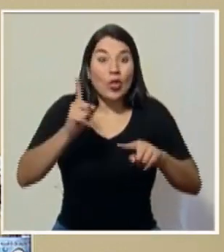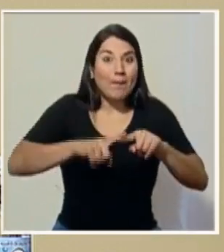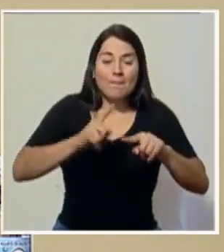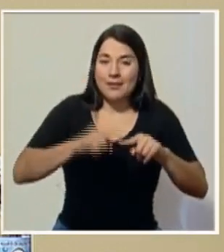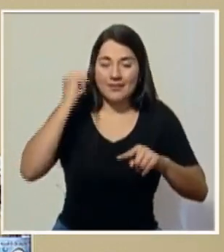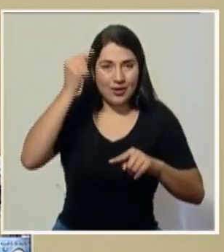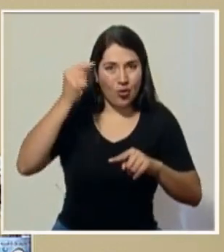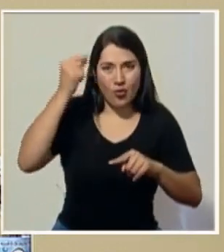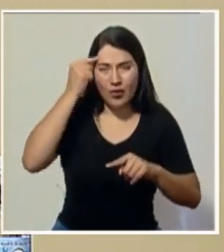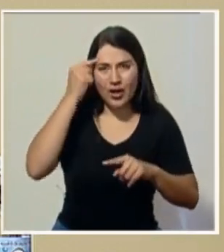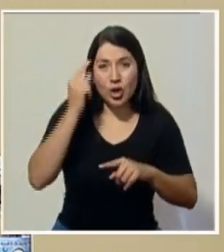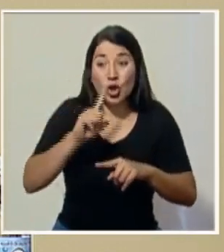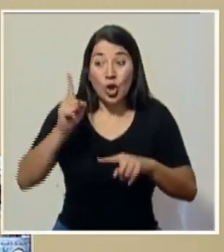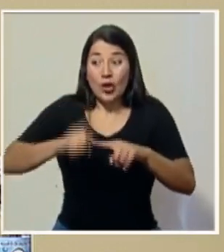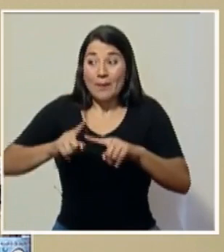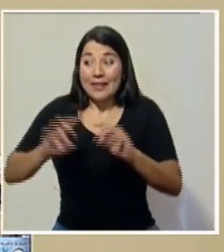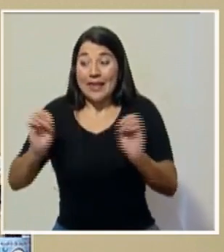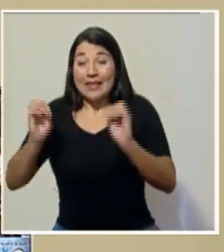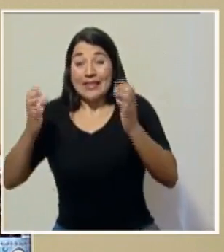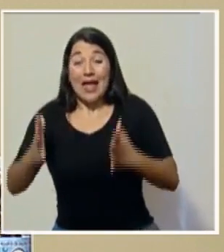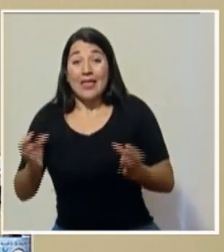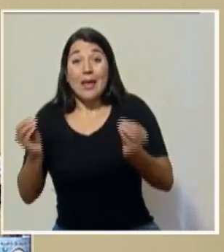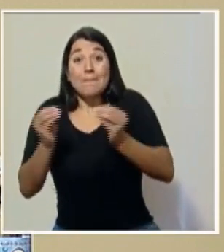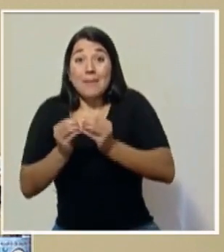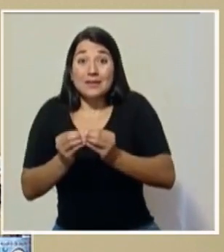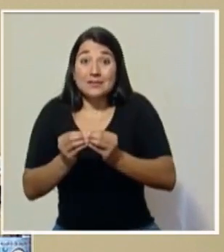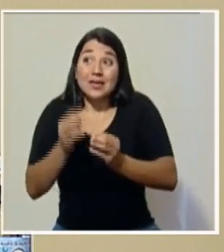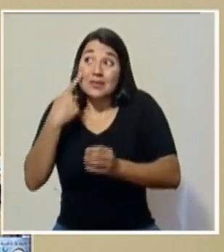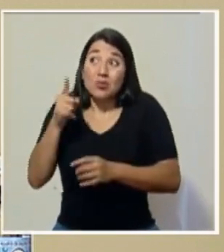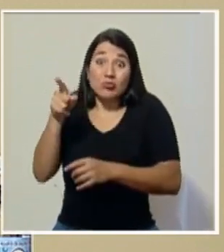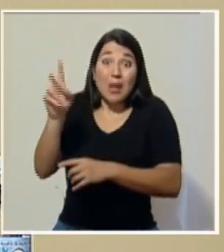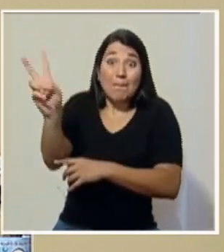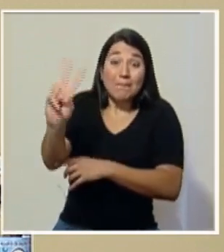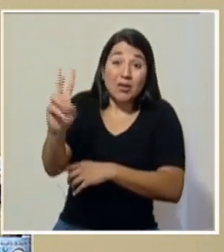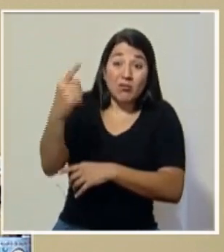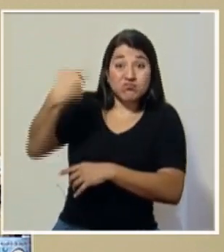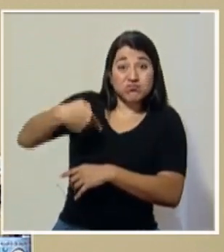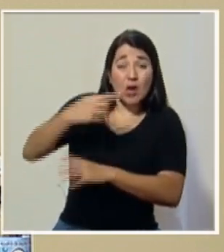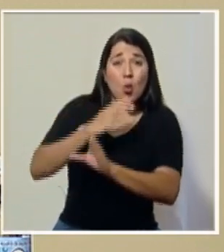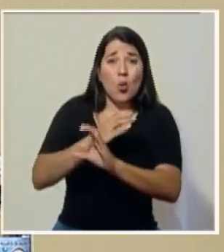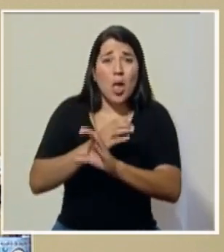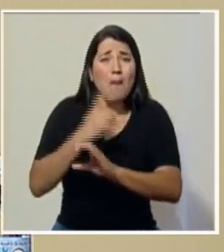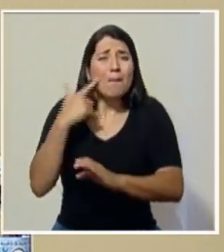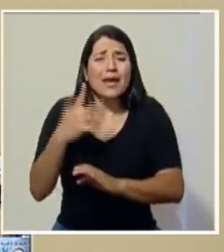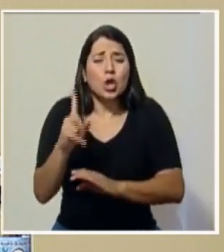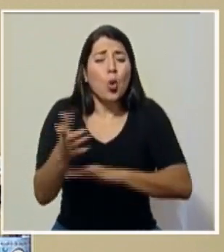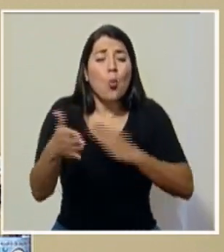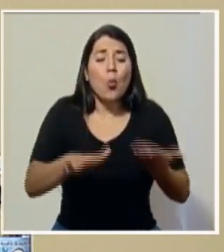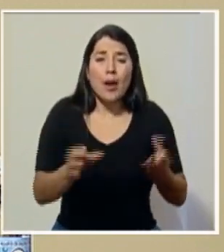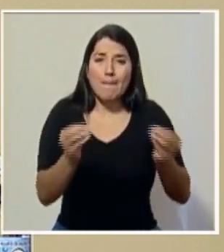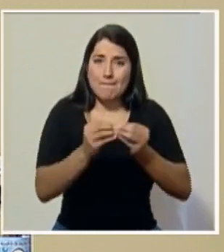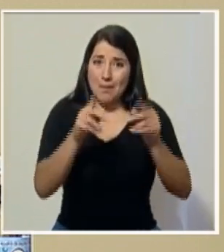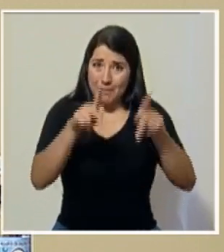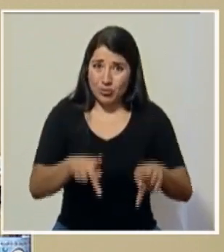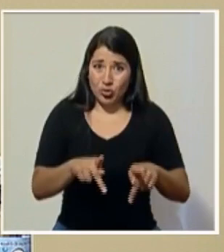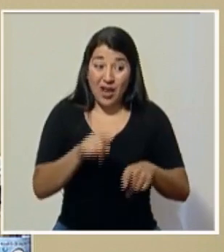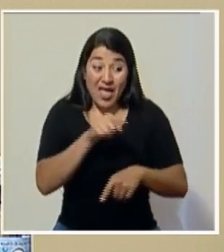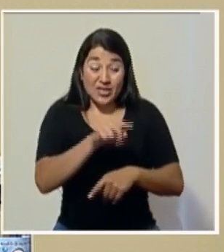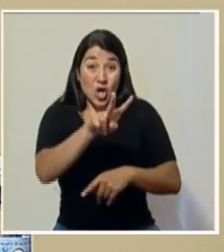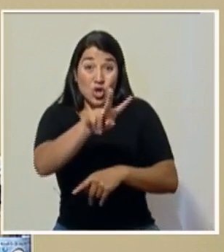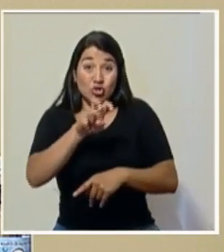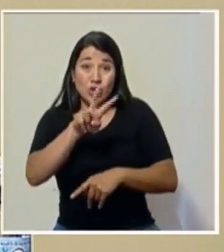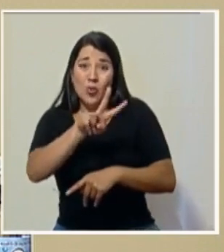gobierno, no es nadie más que está metiendo estas medidas, es el virus que nos obliga a cuidarnos para que no se mueran más personas. Estas